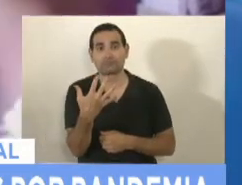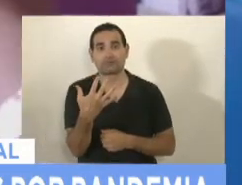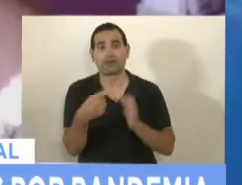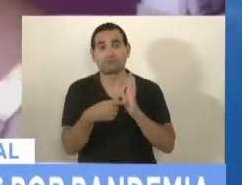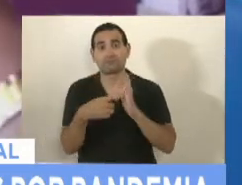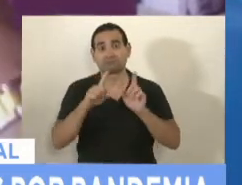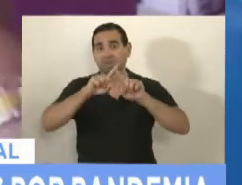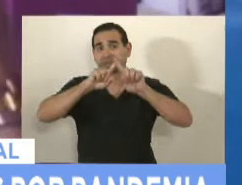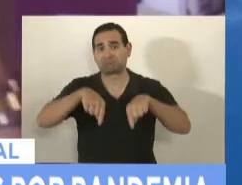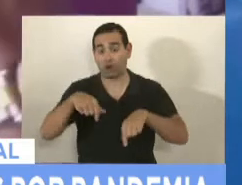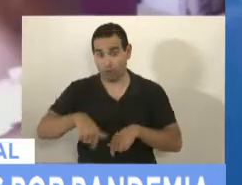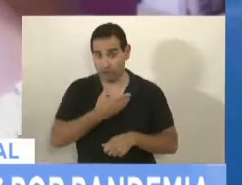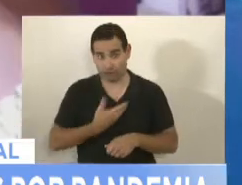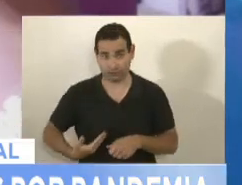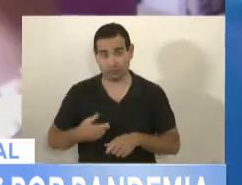deroga este gobierno